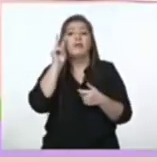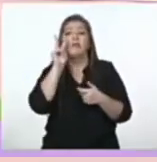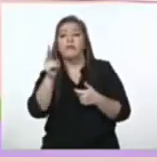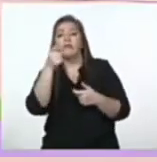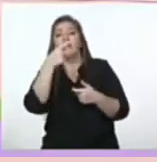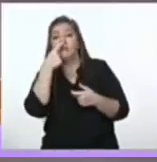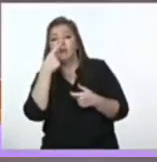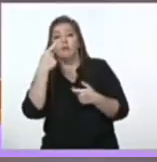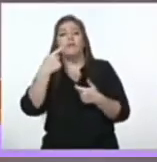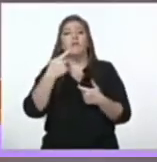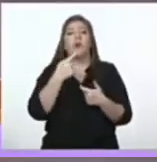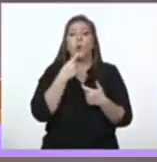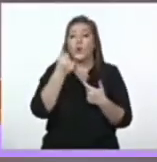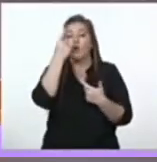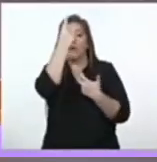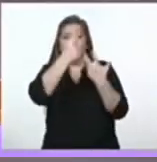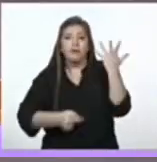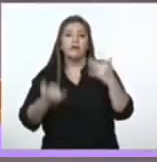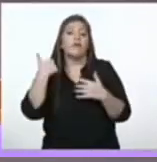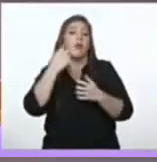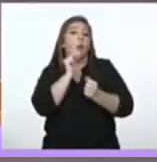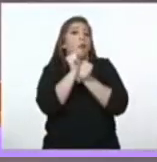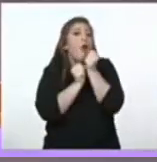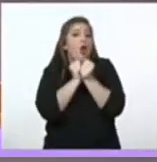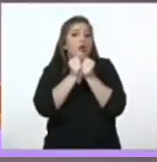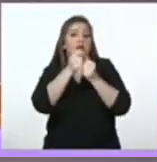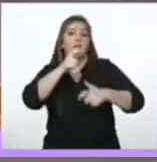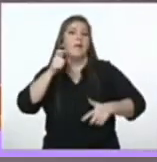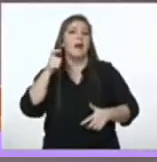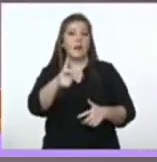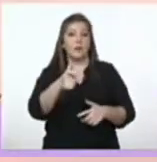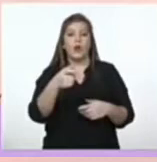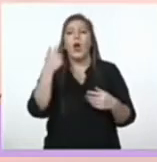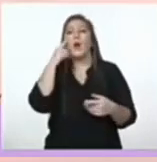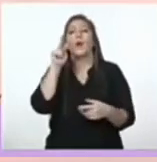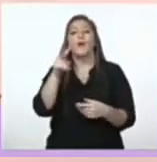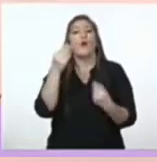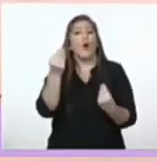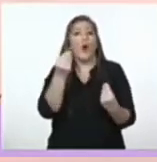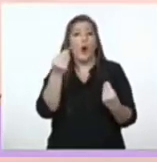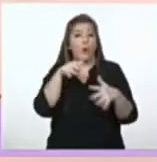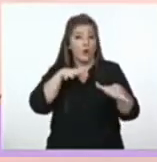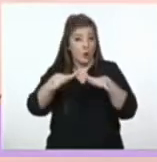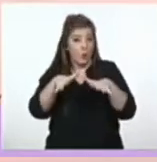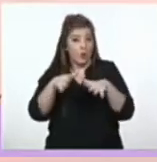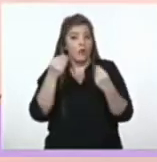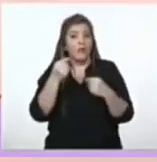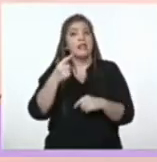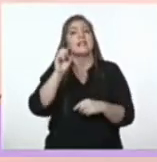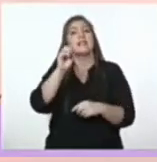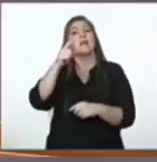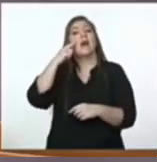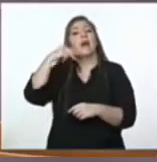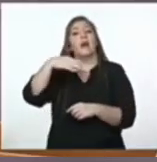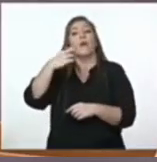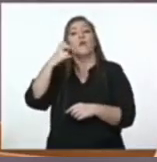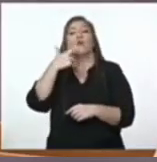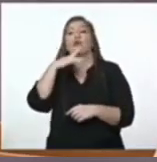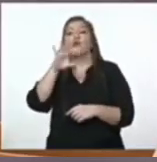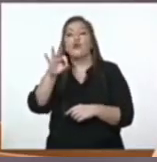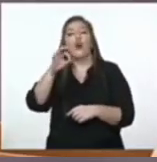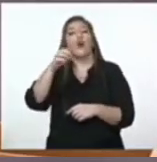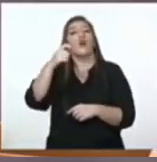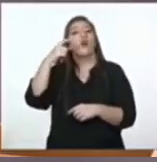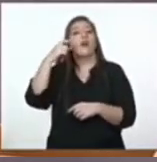respuesta. Veamos cómo es que se da esto, que es el impulso nervioso. Exactamente. ¿No? Veamos el